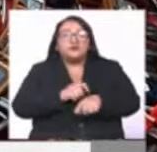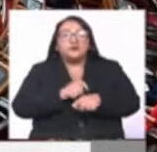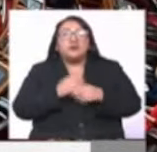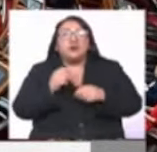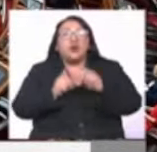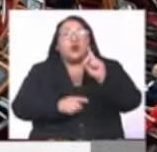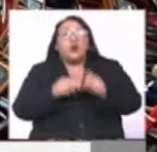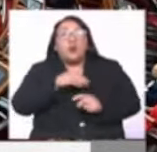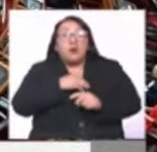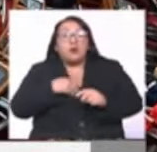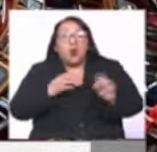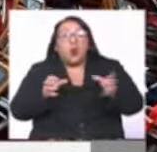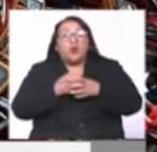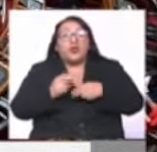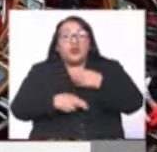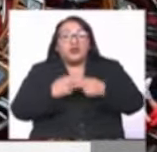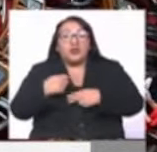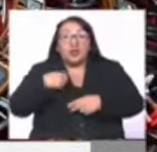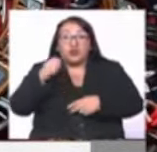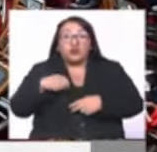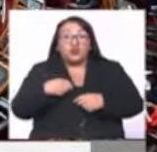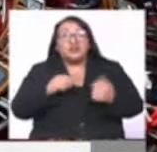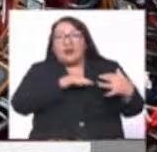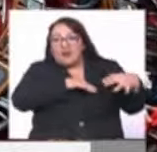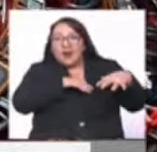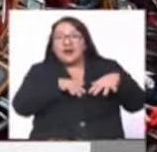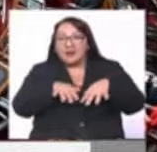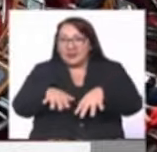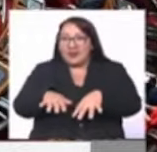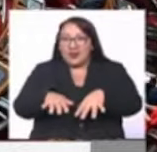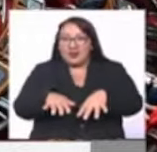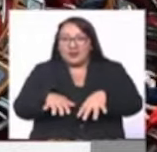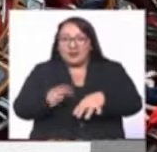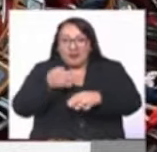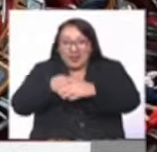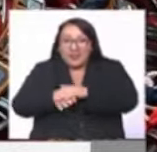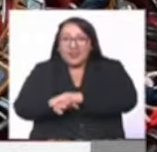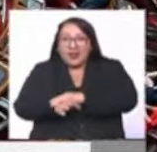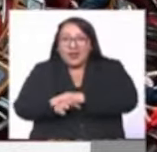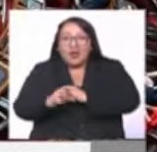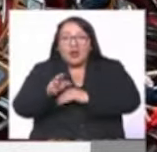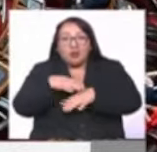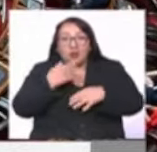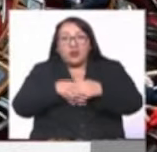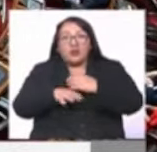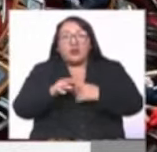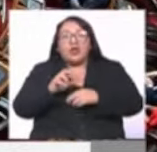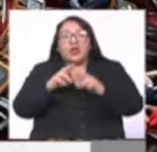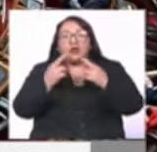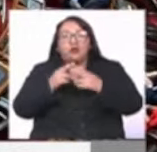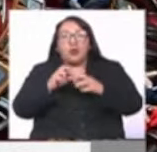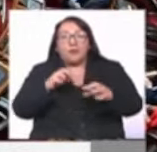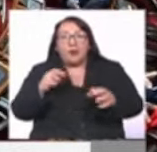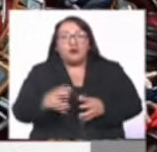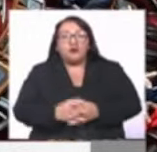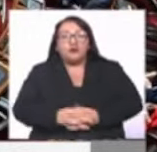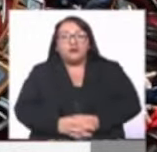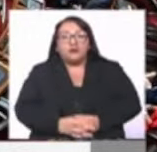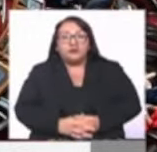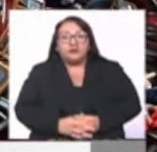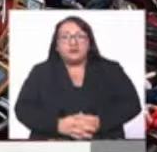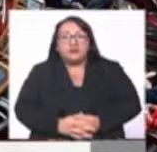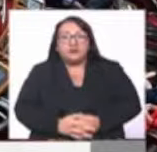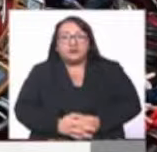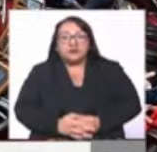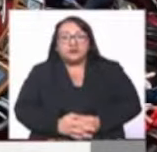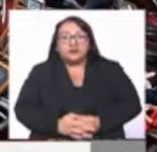integrantes de la junta Nacional de justicia puedan ingresar al recinto parlamentario al